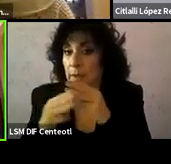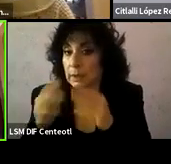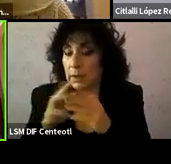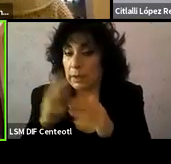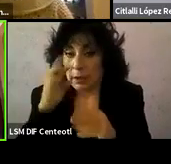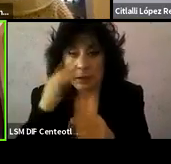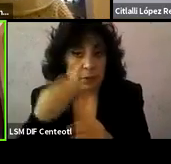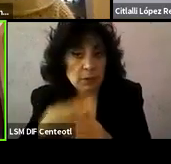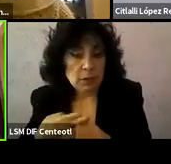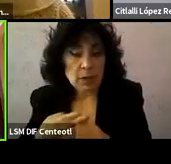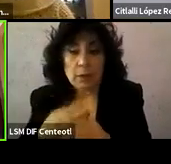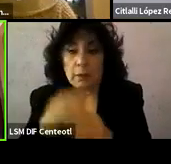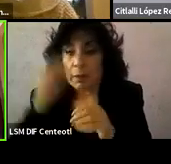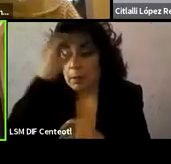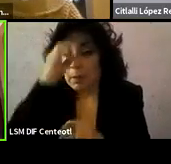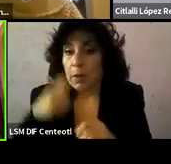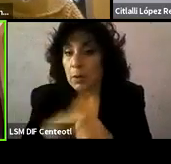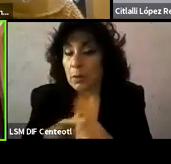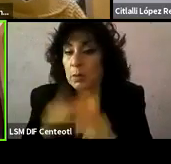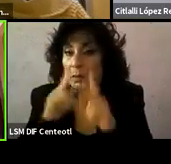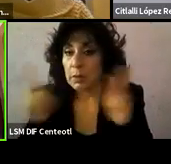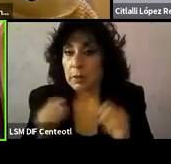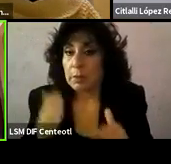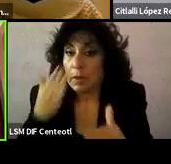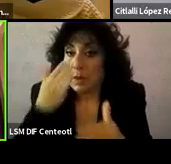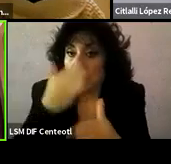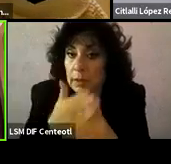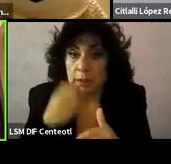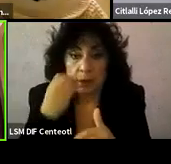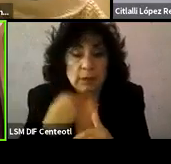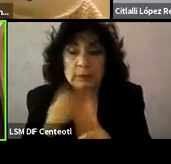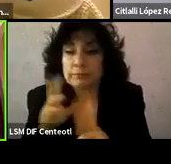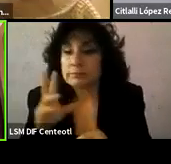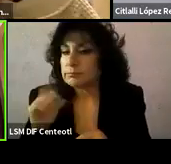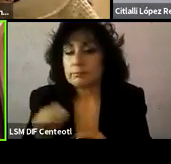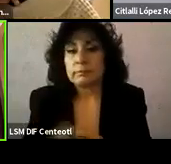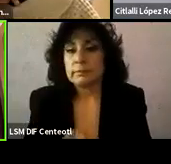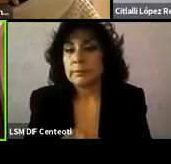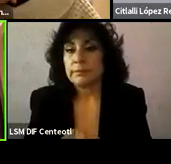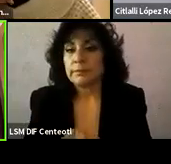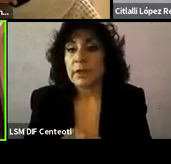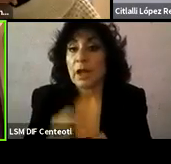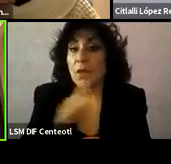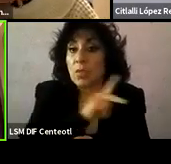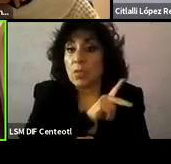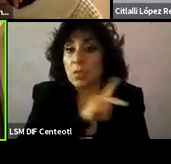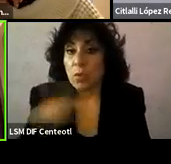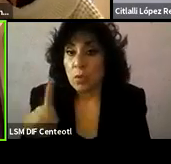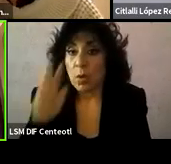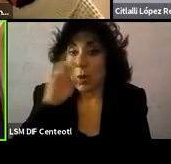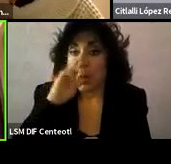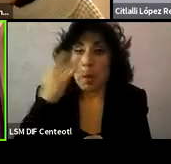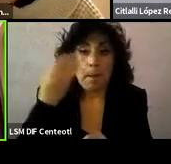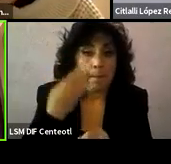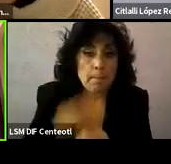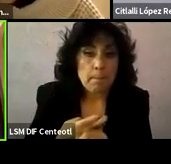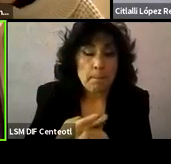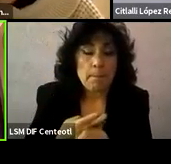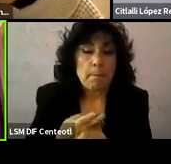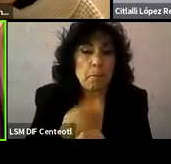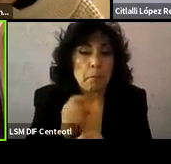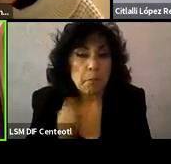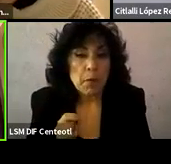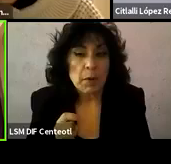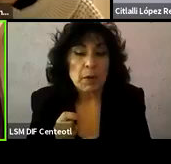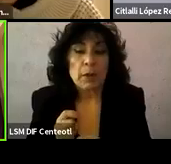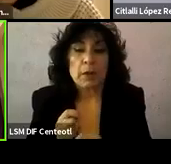entre la cultura de paz. Sí es muy importante, pero es responsabilidad de todo el mundo. Y la responsabilidad creo que está en la